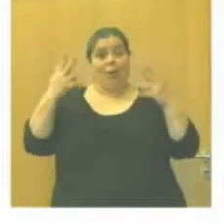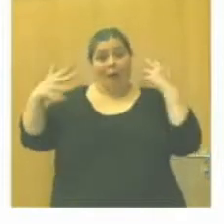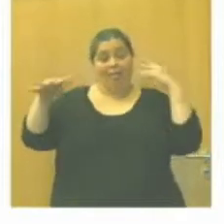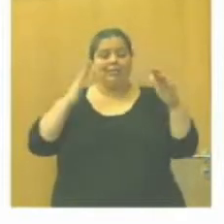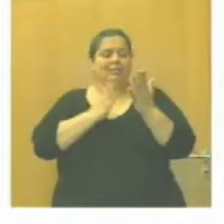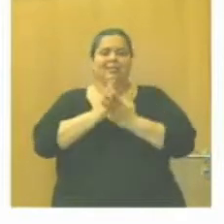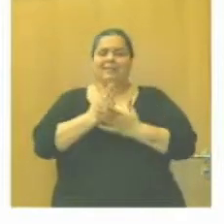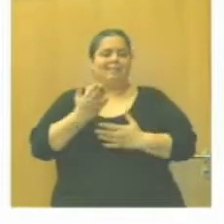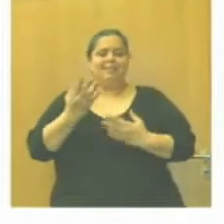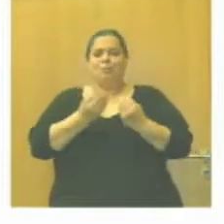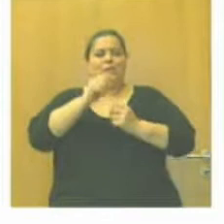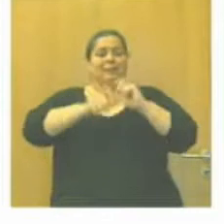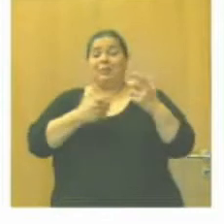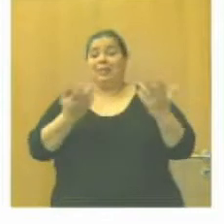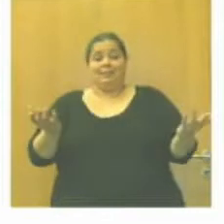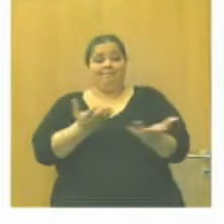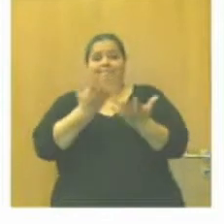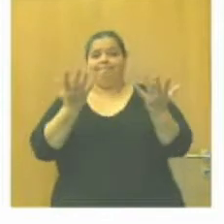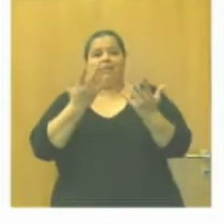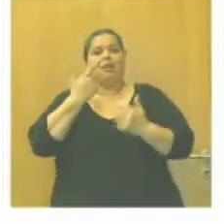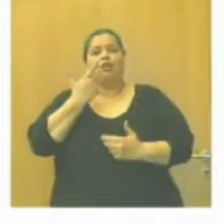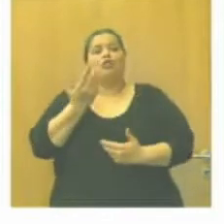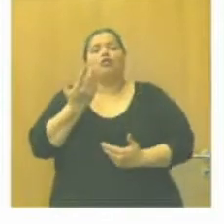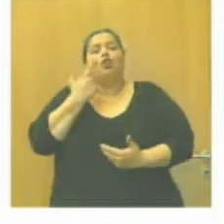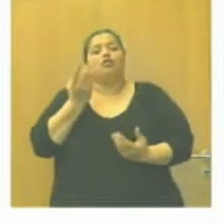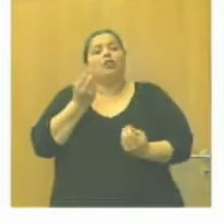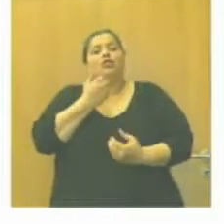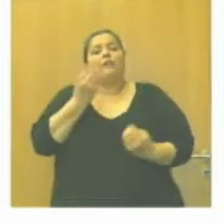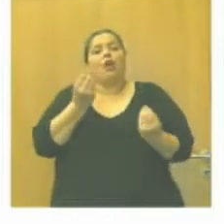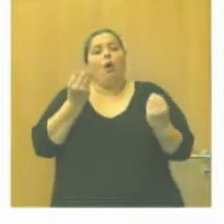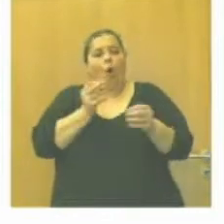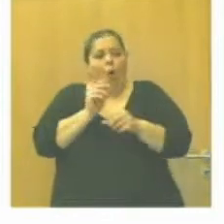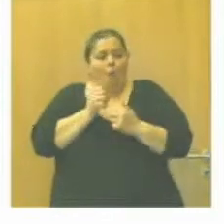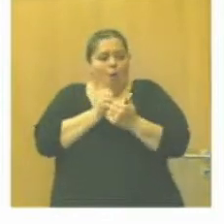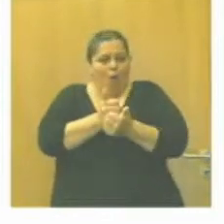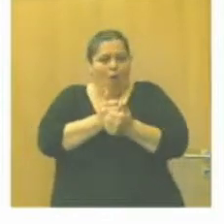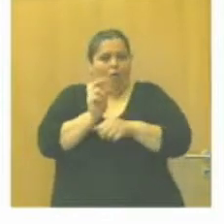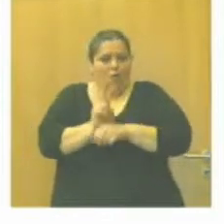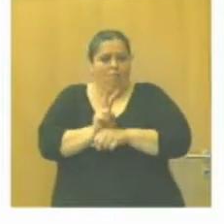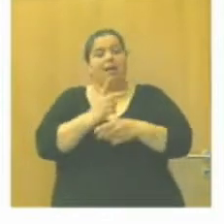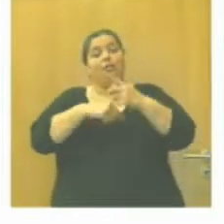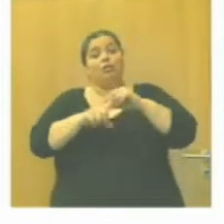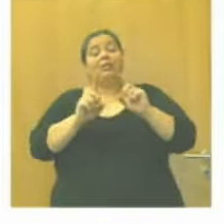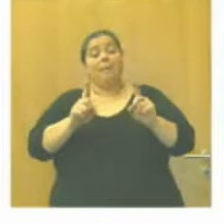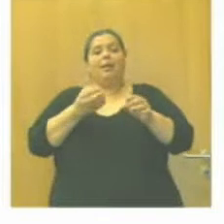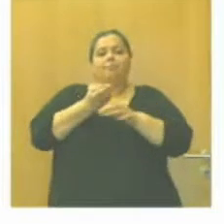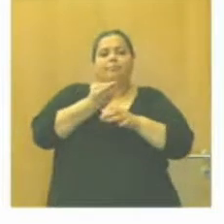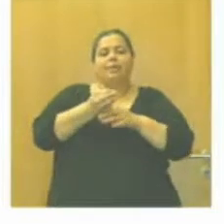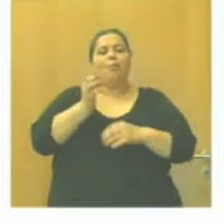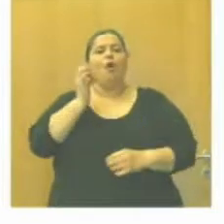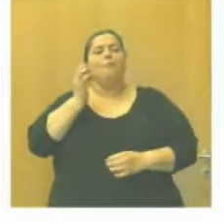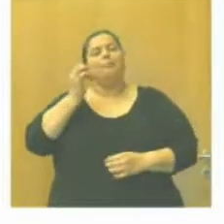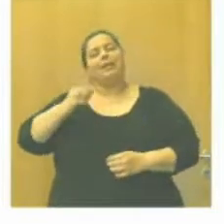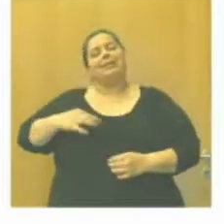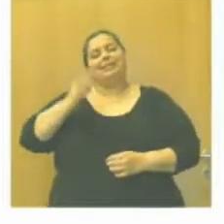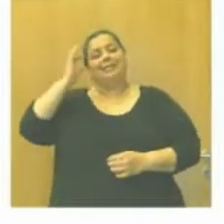para muchos cuidadores. Entonces, también incluimos eso como parte de psicoeducativo que es necesario para los